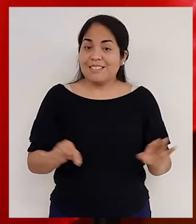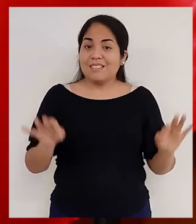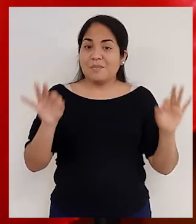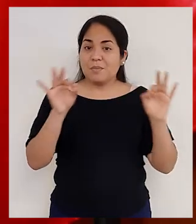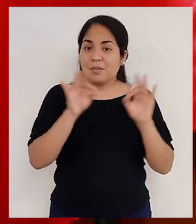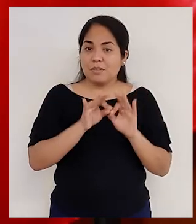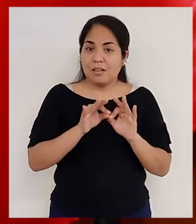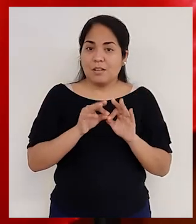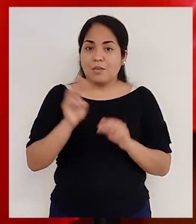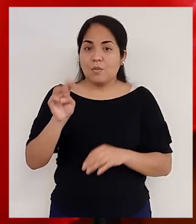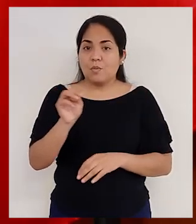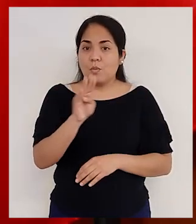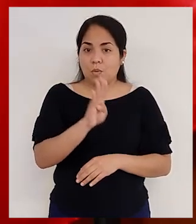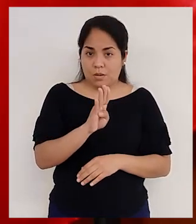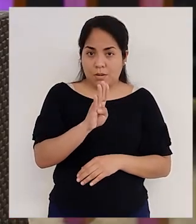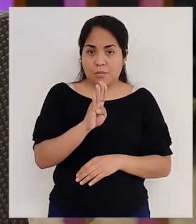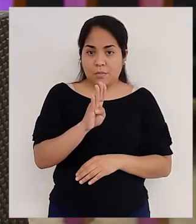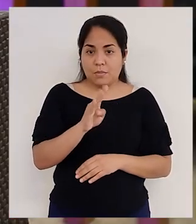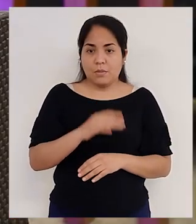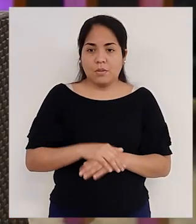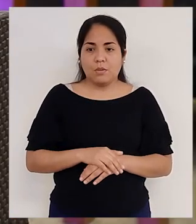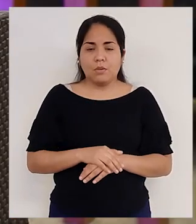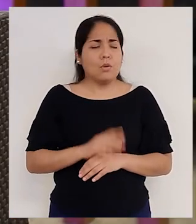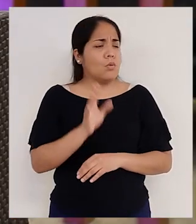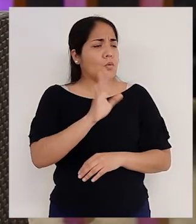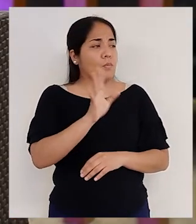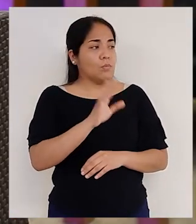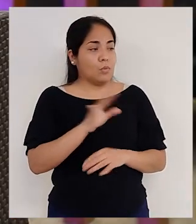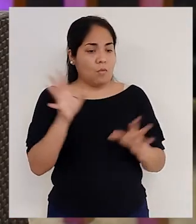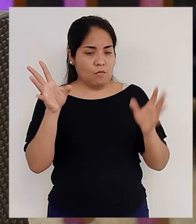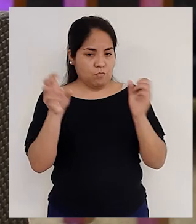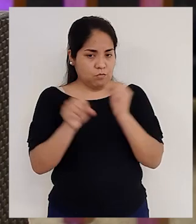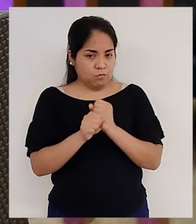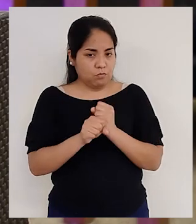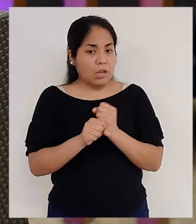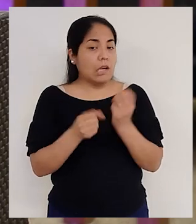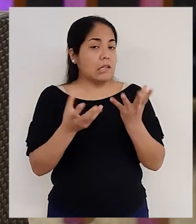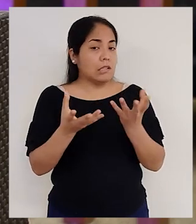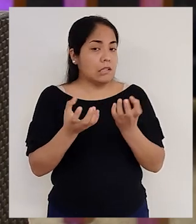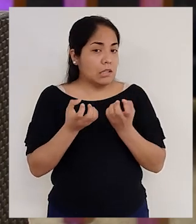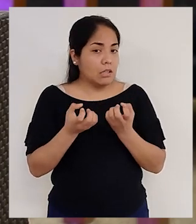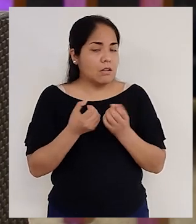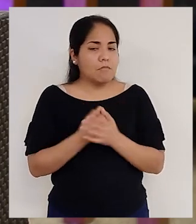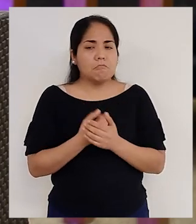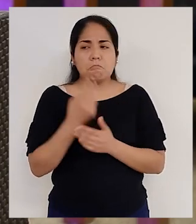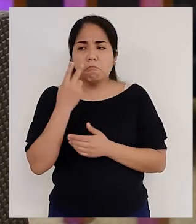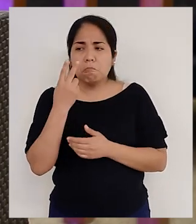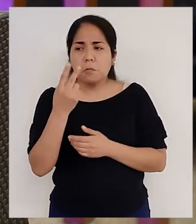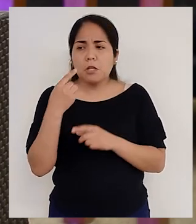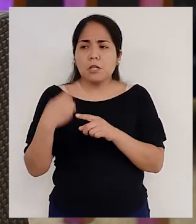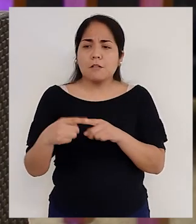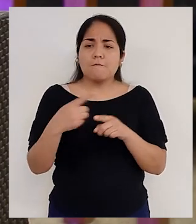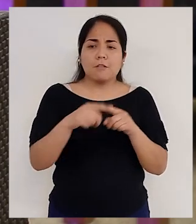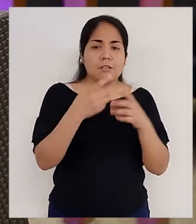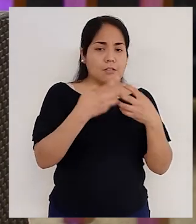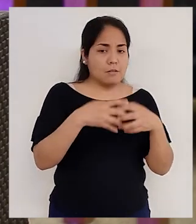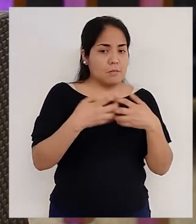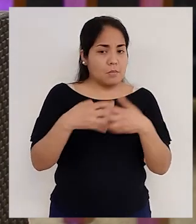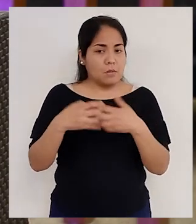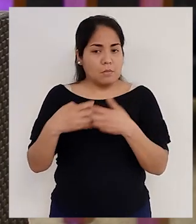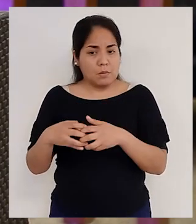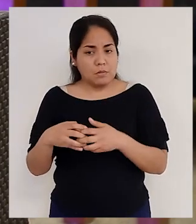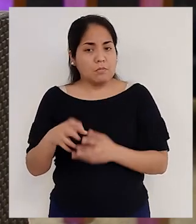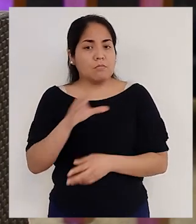esto tengo que ir a todas las páginas, a todas las redes. No, todo está centralizado para todos aquellos que quieran ver cuáles son